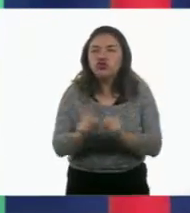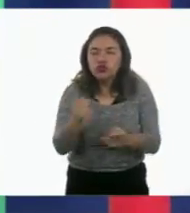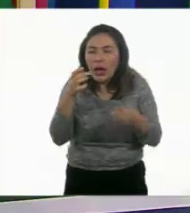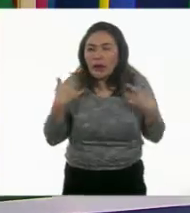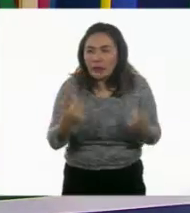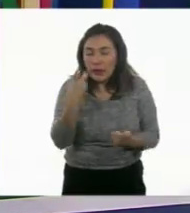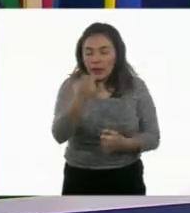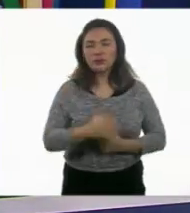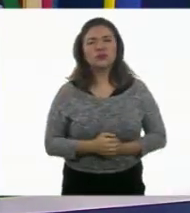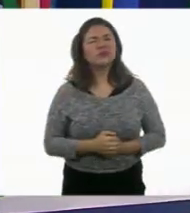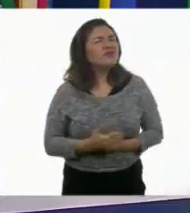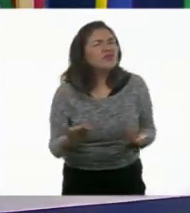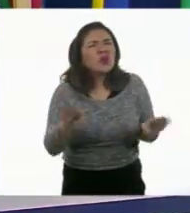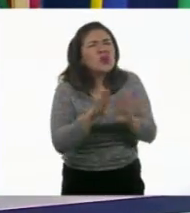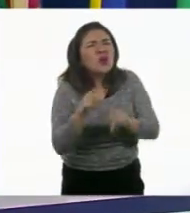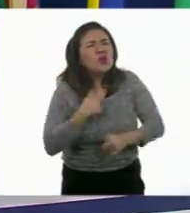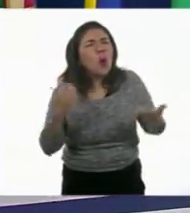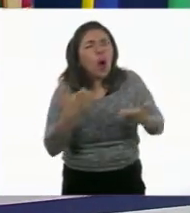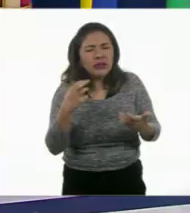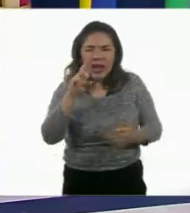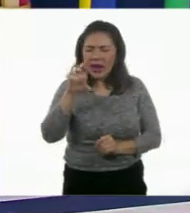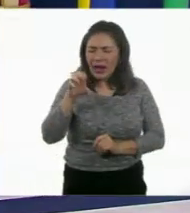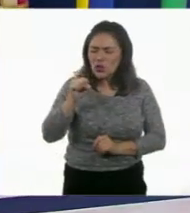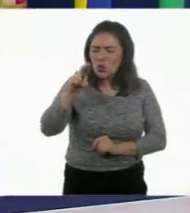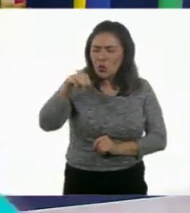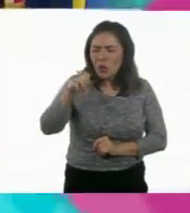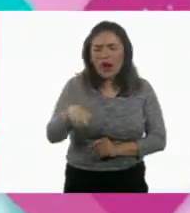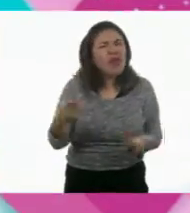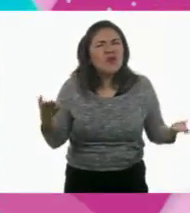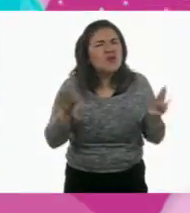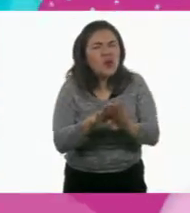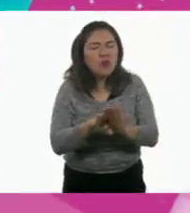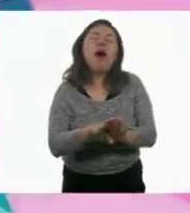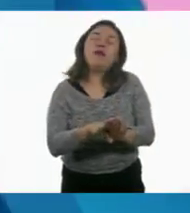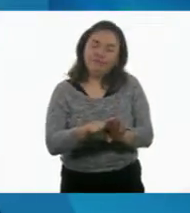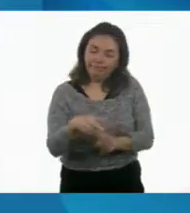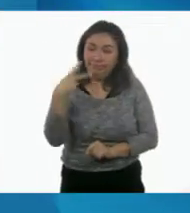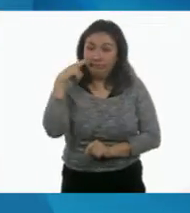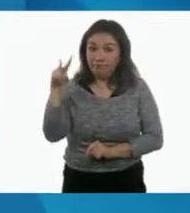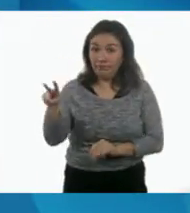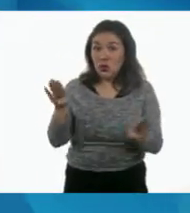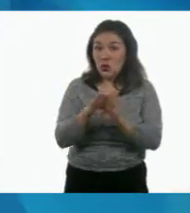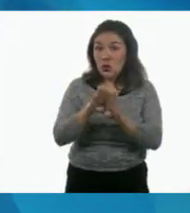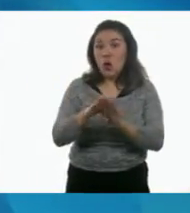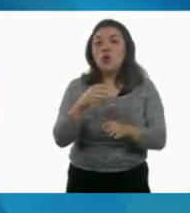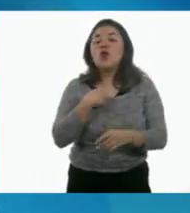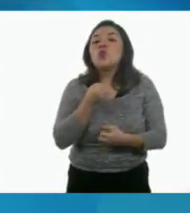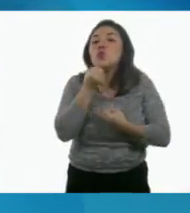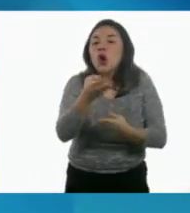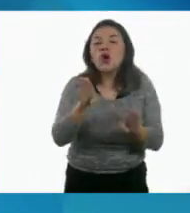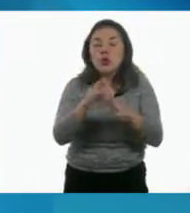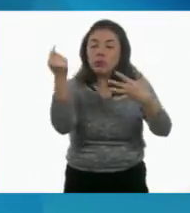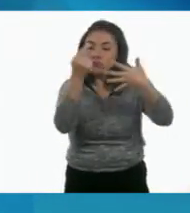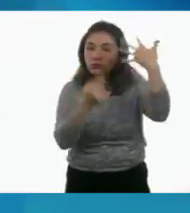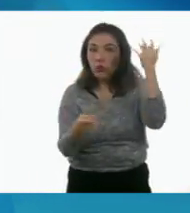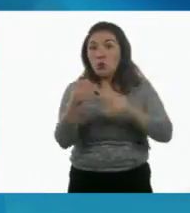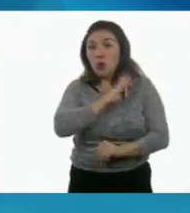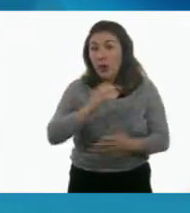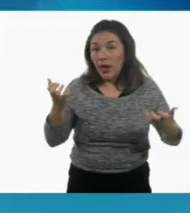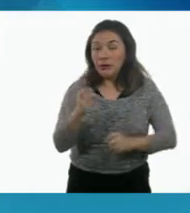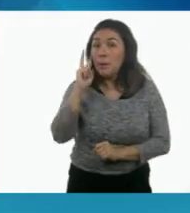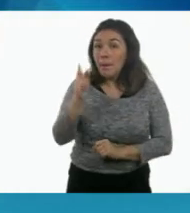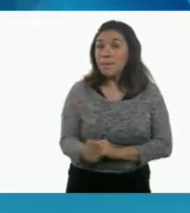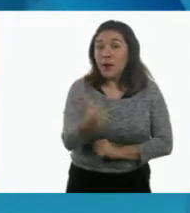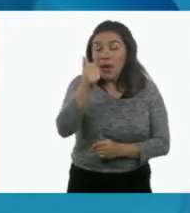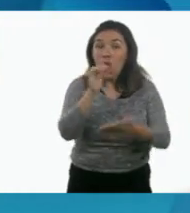¿y exactamente qué tenemos que hacer para realizar un resumen? Pues estos son algunos de los pasos que podemos seguir. Tome nota. Leer